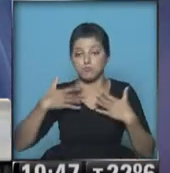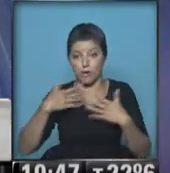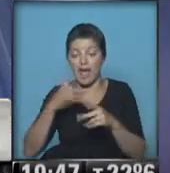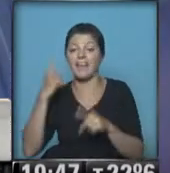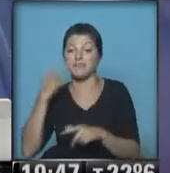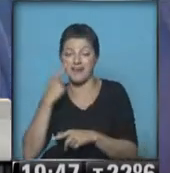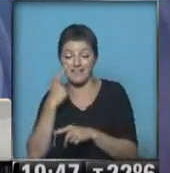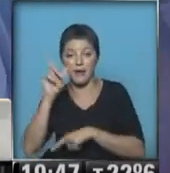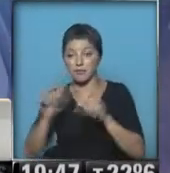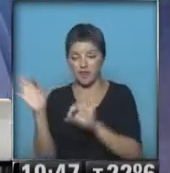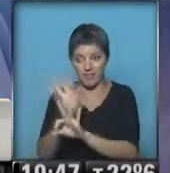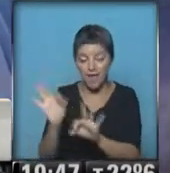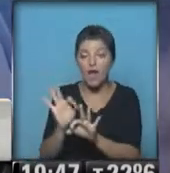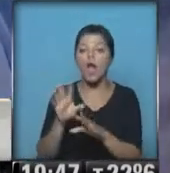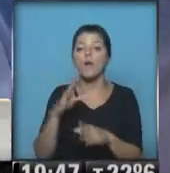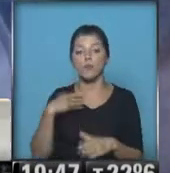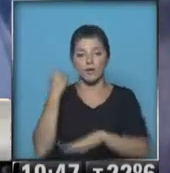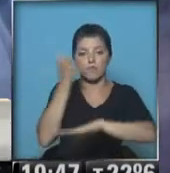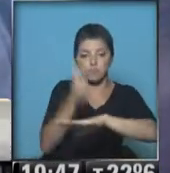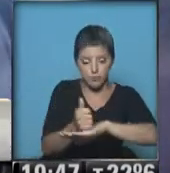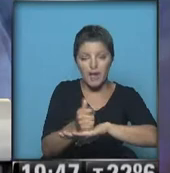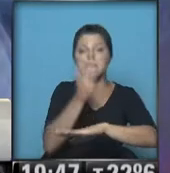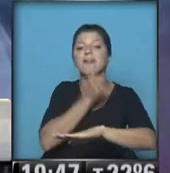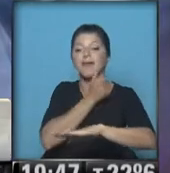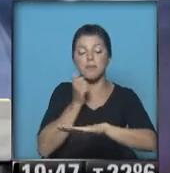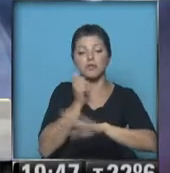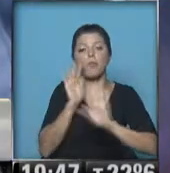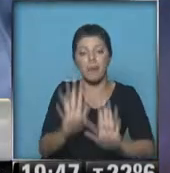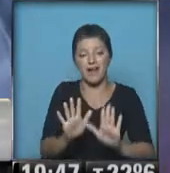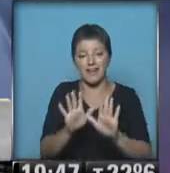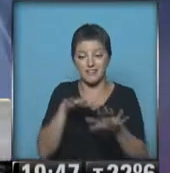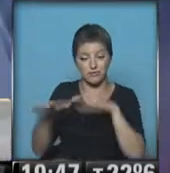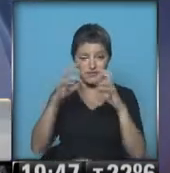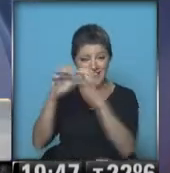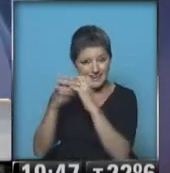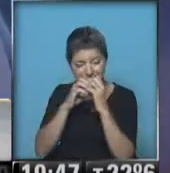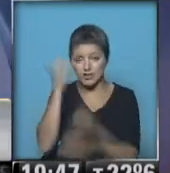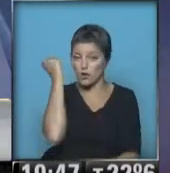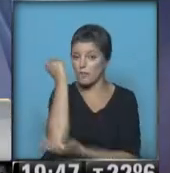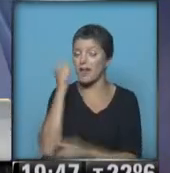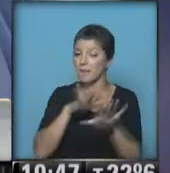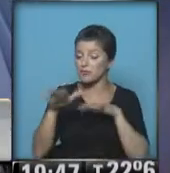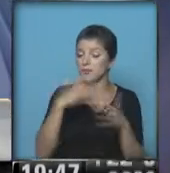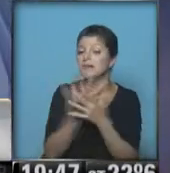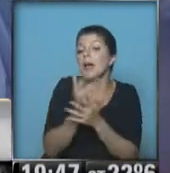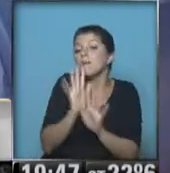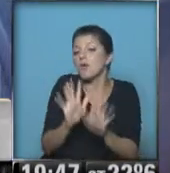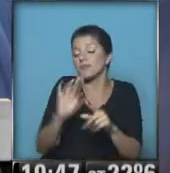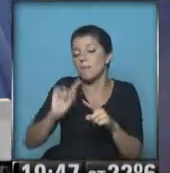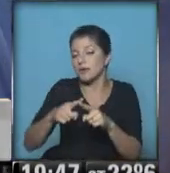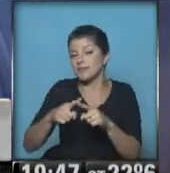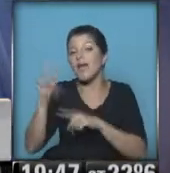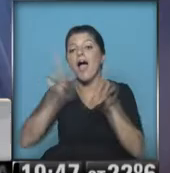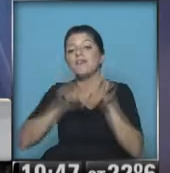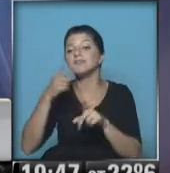inmigrantes, por imponer el copago de medicamentos que en un momento de crisis económica afecta a mucha gente. Y la política tiene eso, a veces no se provoca